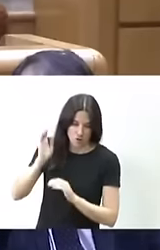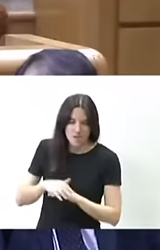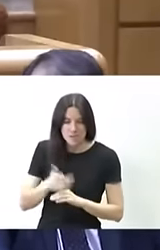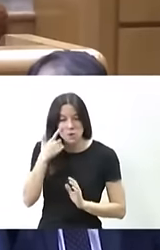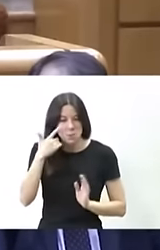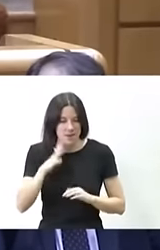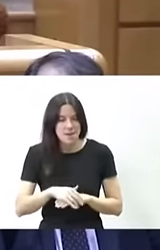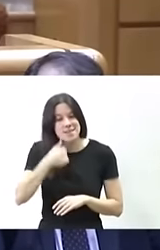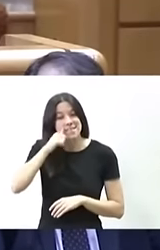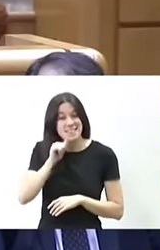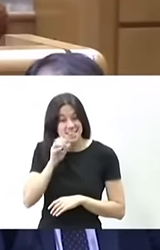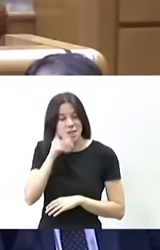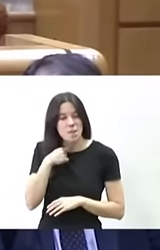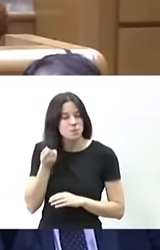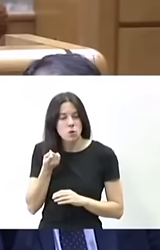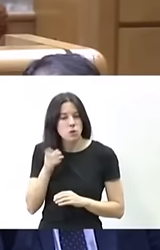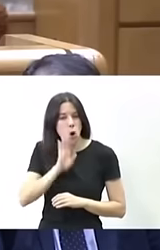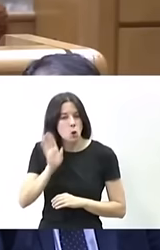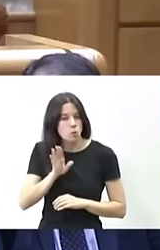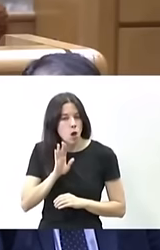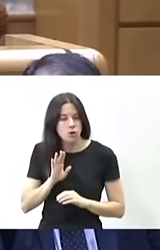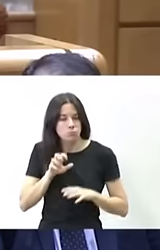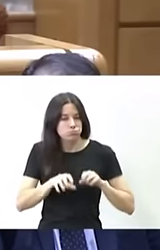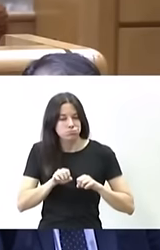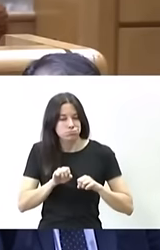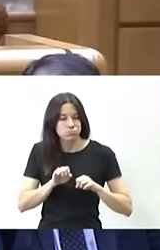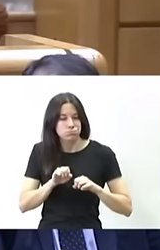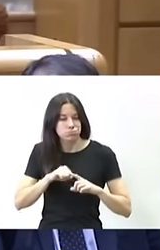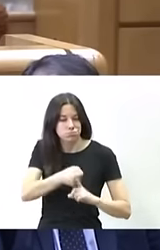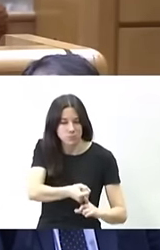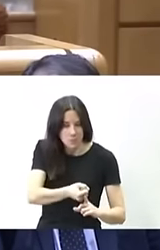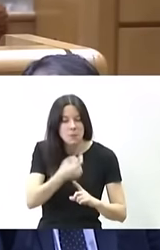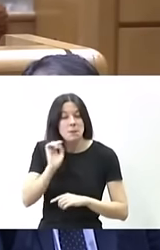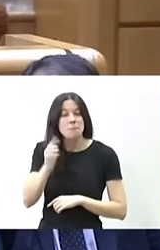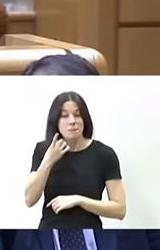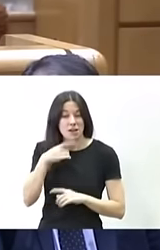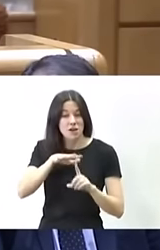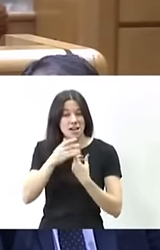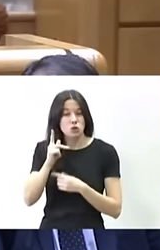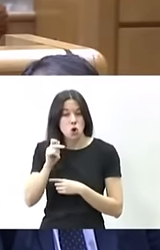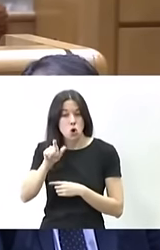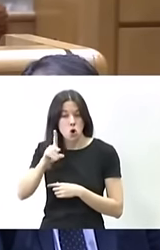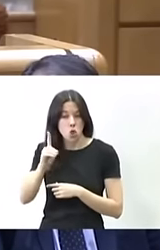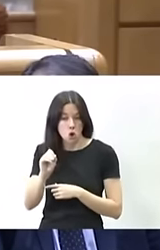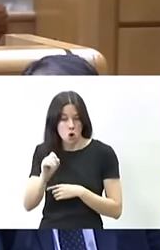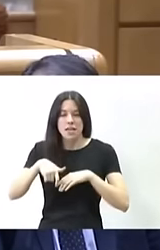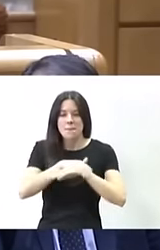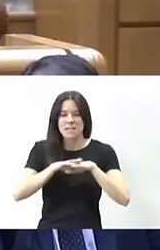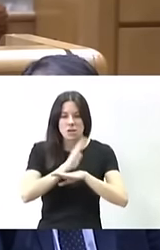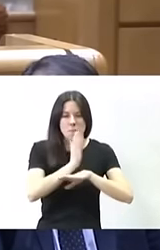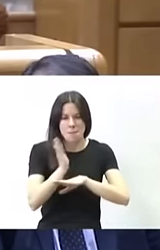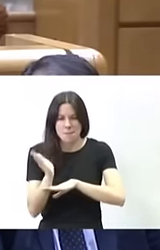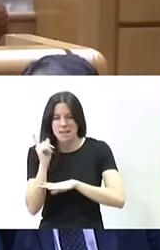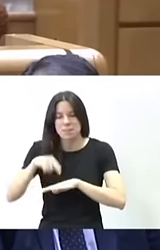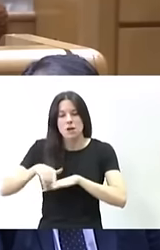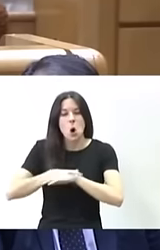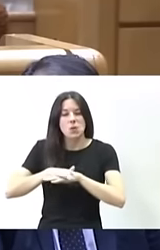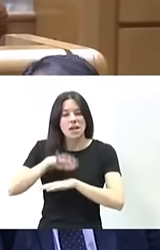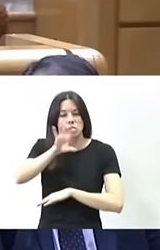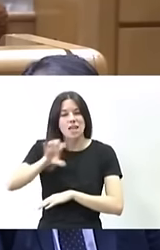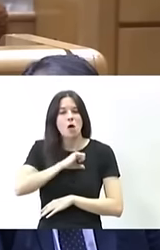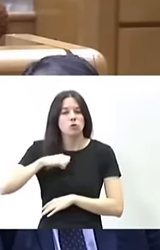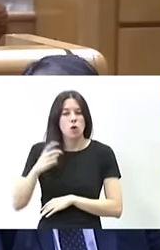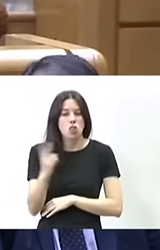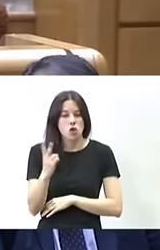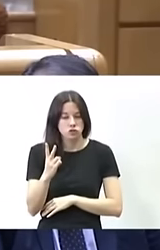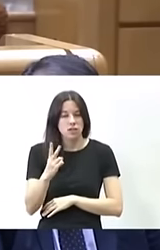Sánchez está acorralado por la corrupción. Primero fue el caso Koldo, que afectó a un montón de ministerios y a dos gobiernos autonómicos gobernados por el